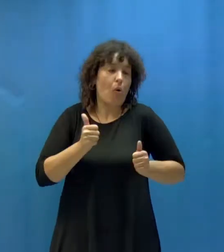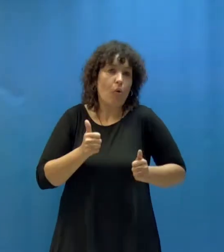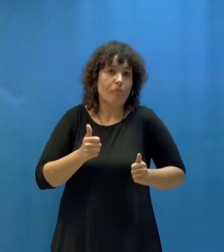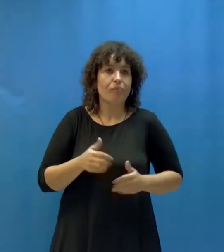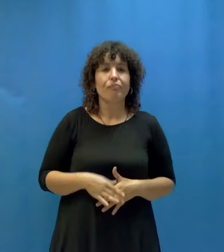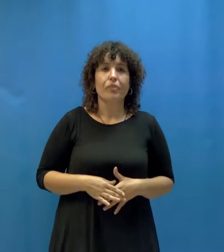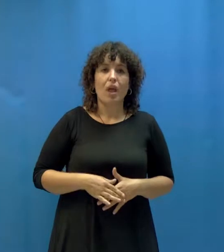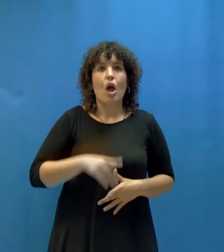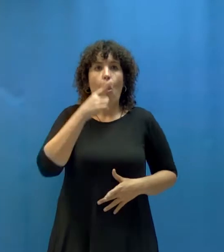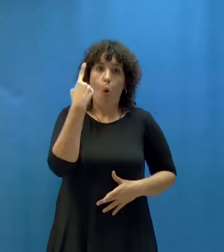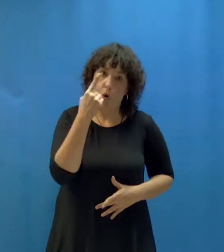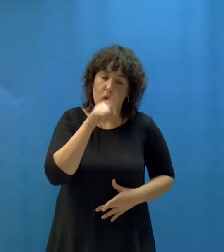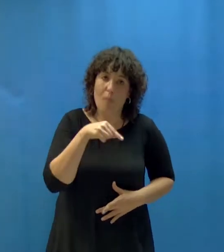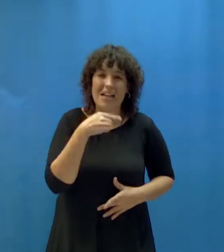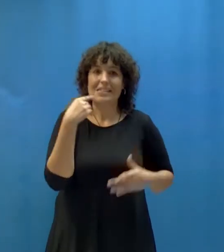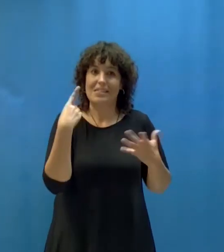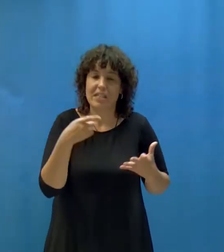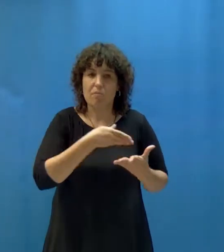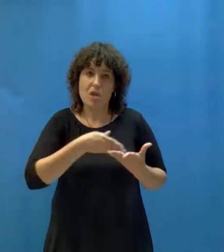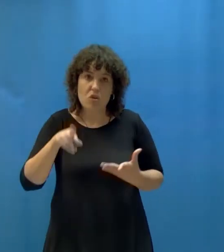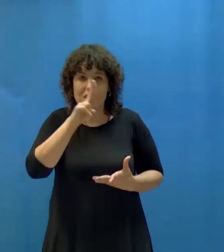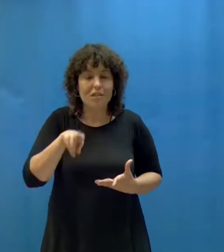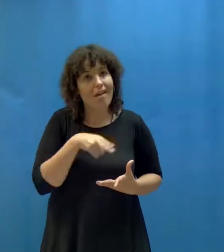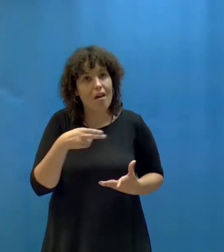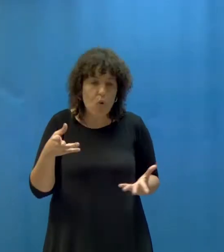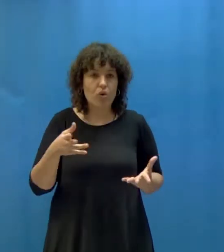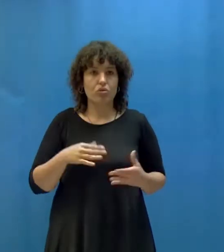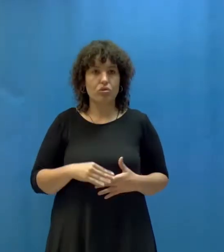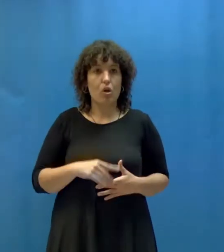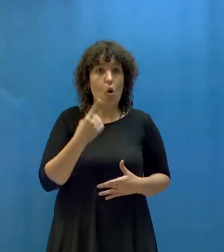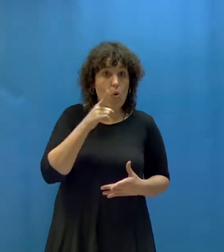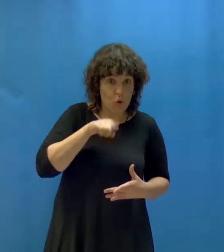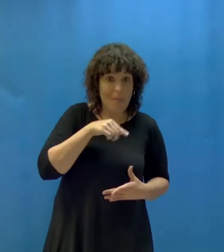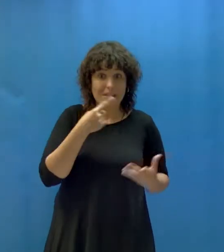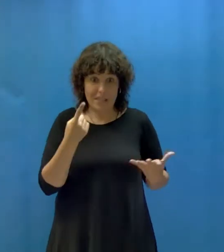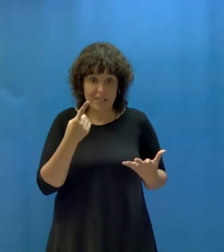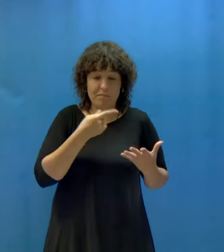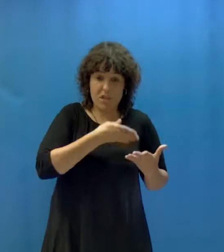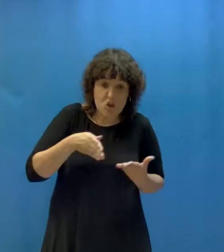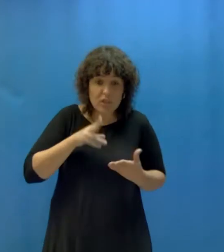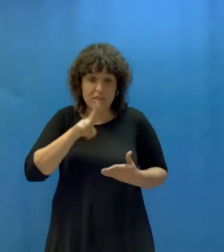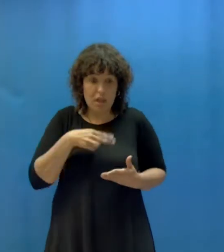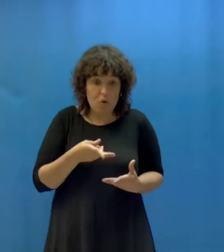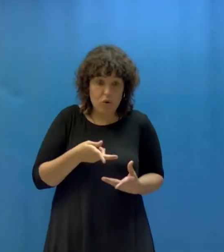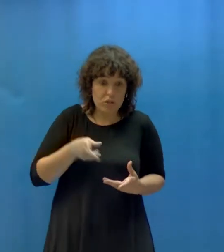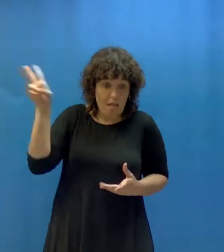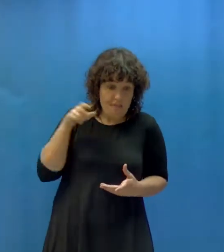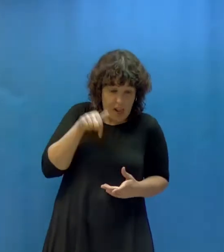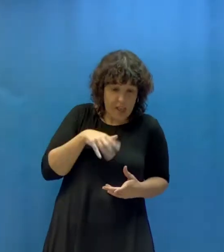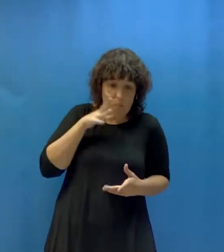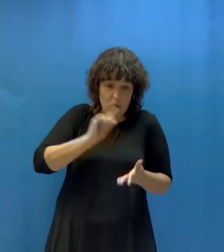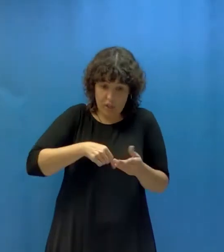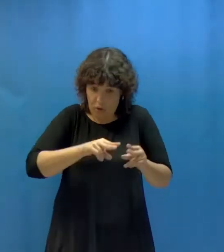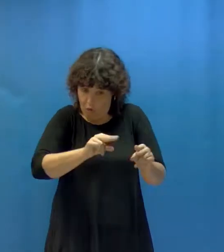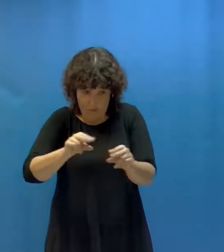que 1,6 millones de €. Y esos 1,6 millones de € llegan aquí porque los contratos ya habían finalizado en el